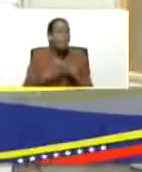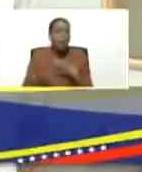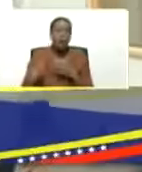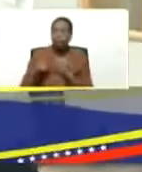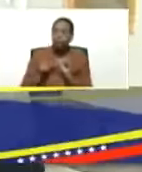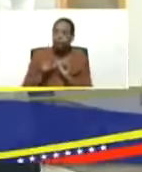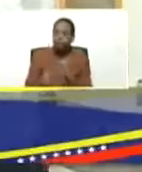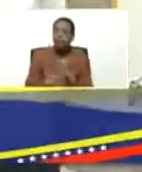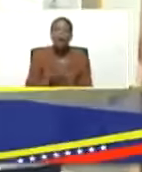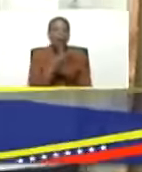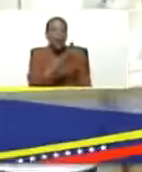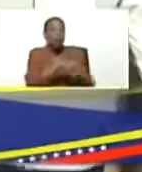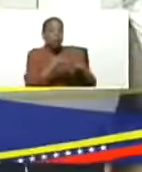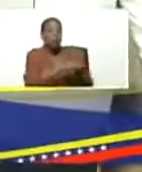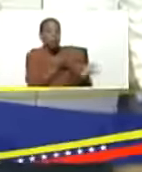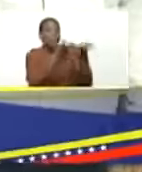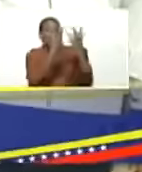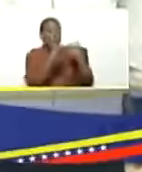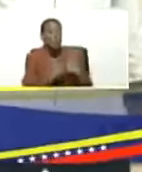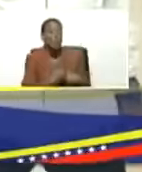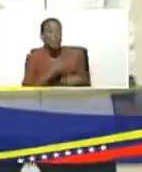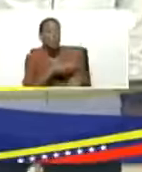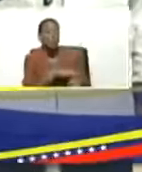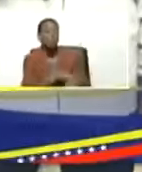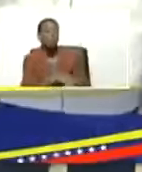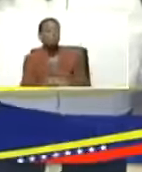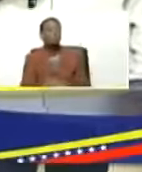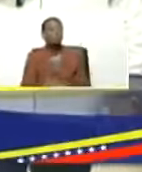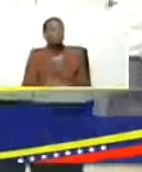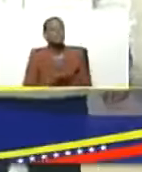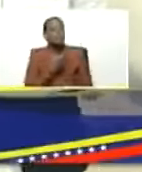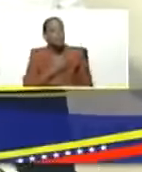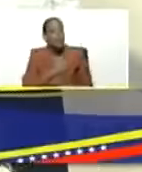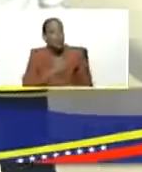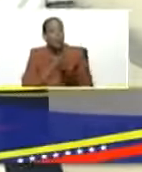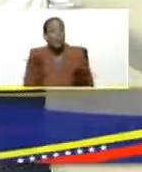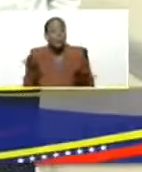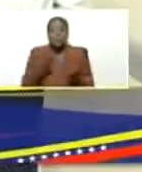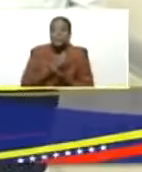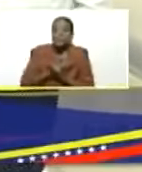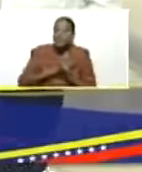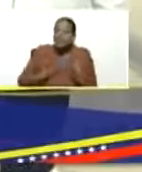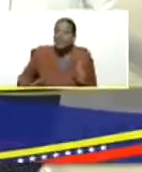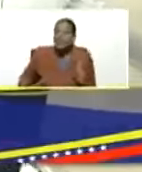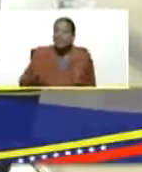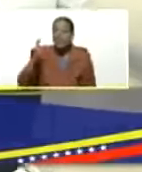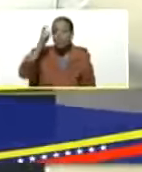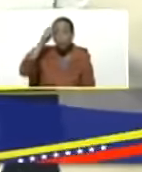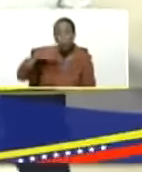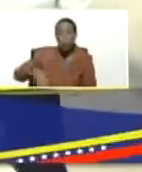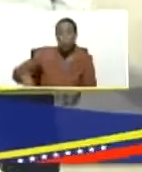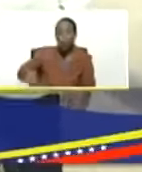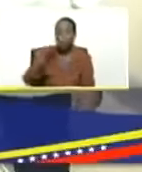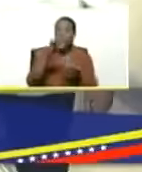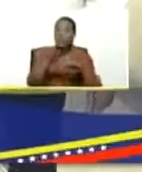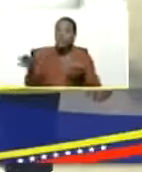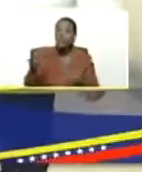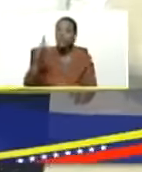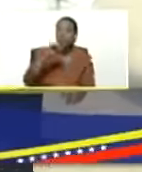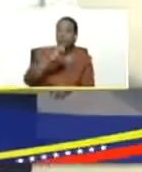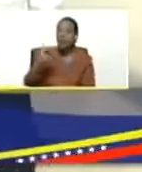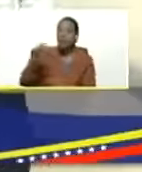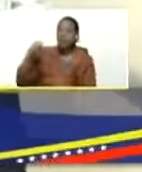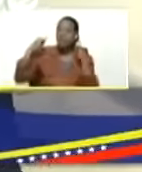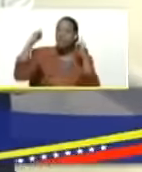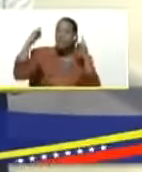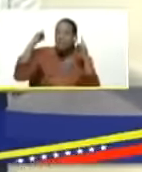cuéntame. Maricel. Bueno, presidente, hoy el pueblo del municipio Díaz está de